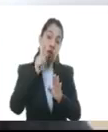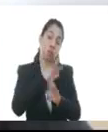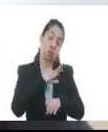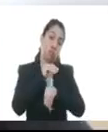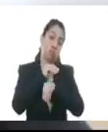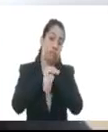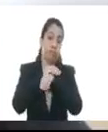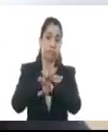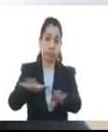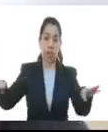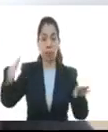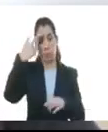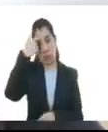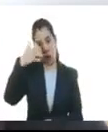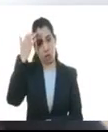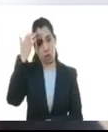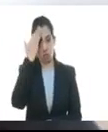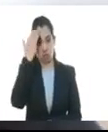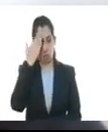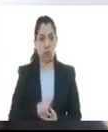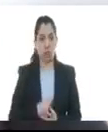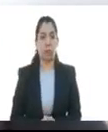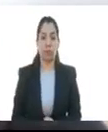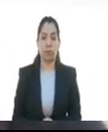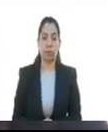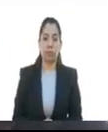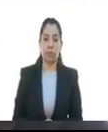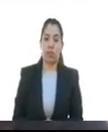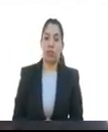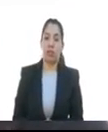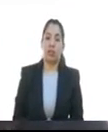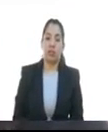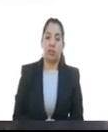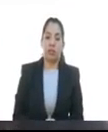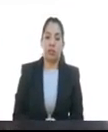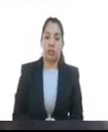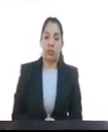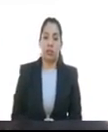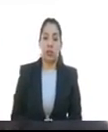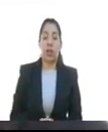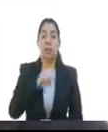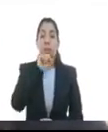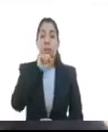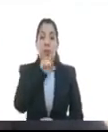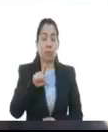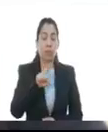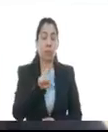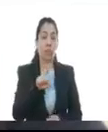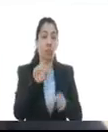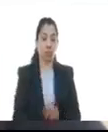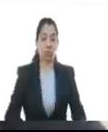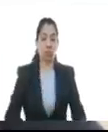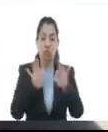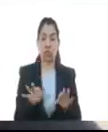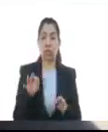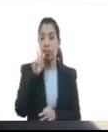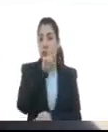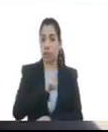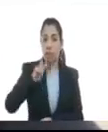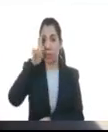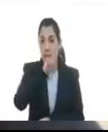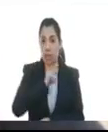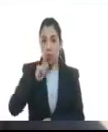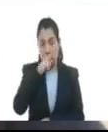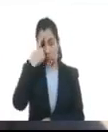a conocer. Hace rato, cuando se hablaba del tema de las lenguas y la importancia que ha tenido en esta